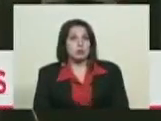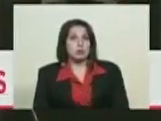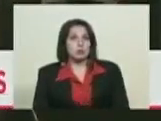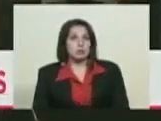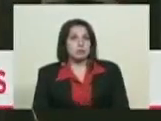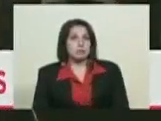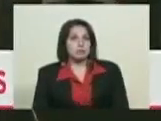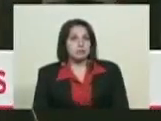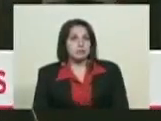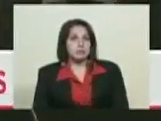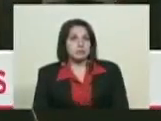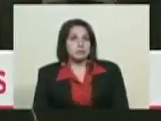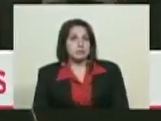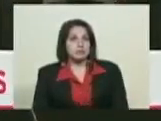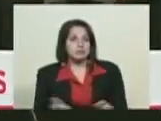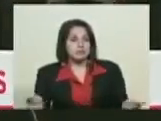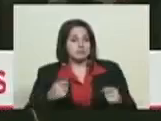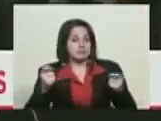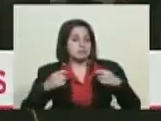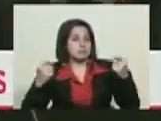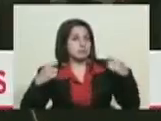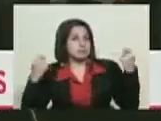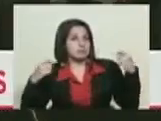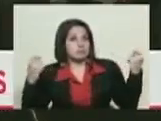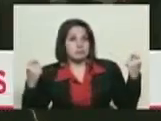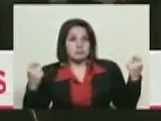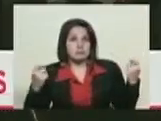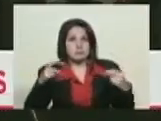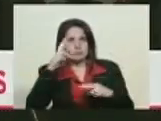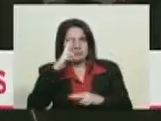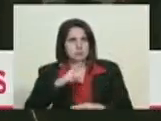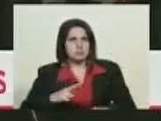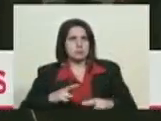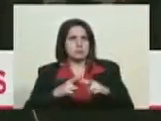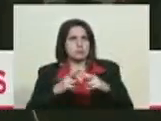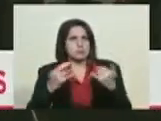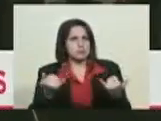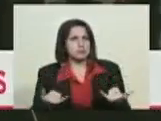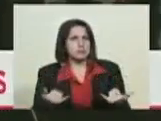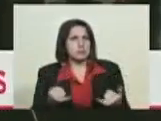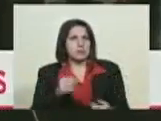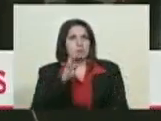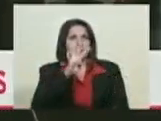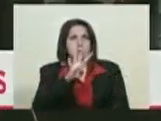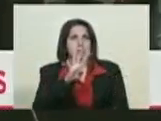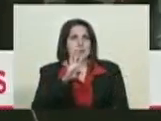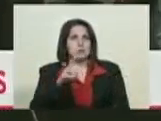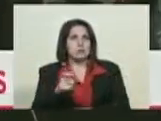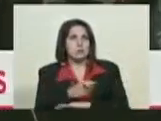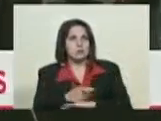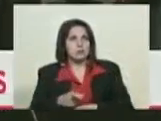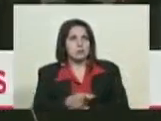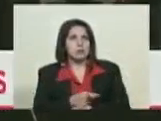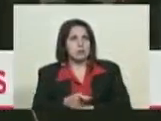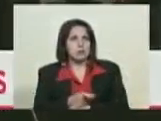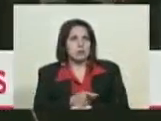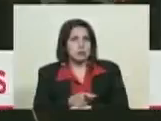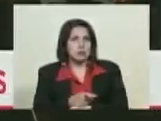Y se lanzaron a la campaña. Quiero hacer un reconocimiento a los 4 gobernadores de Nueva